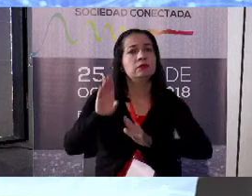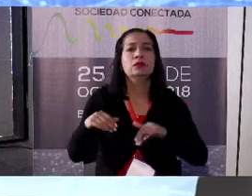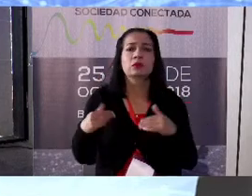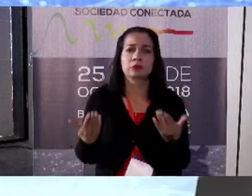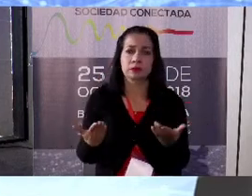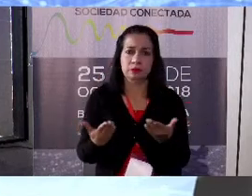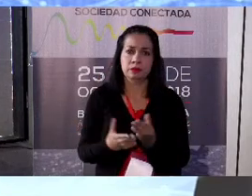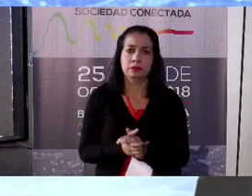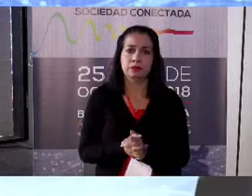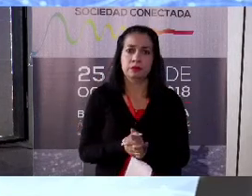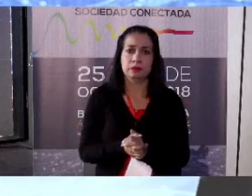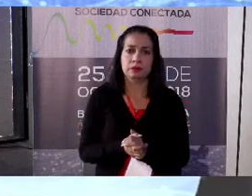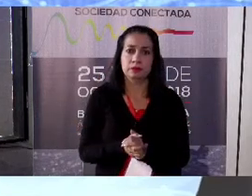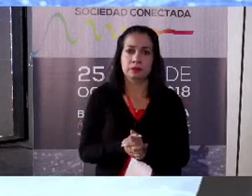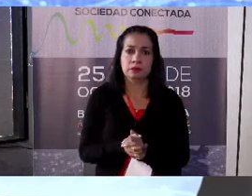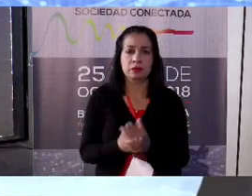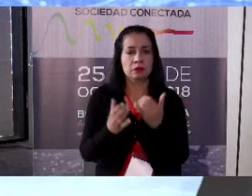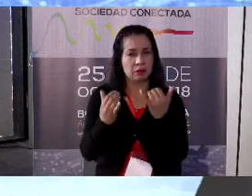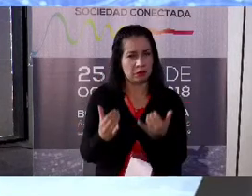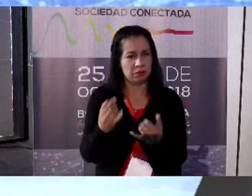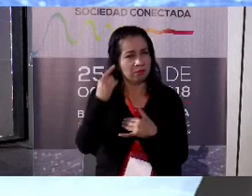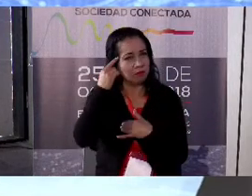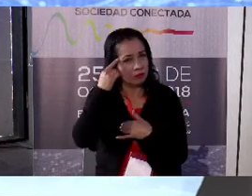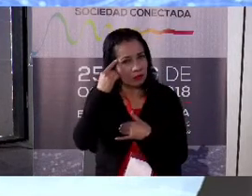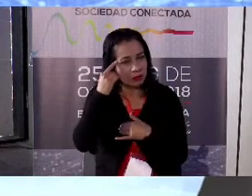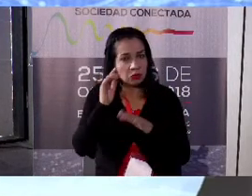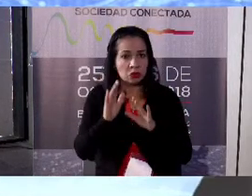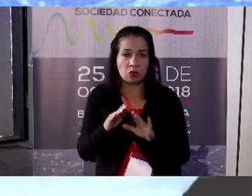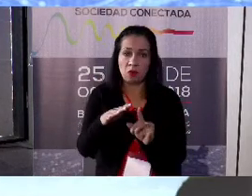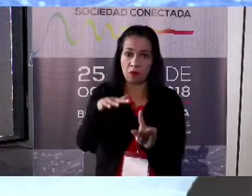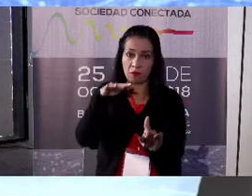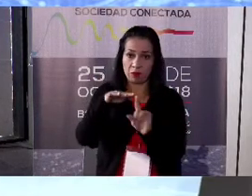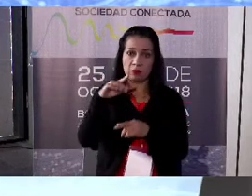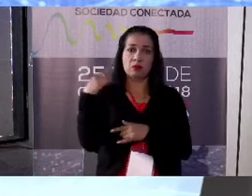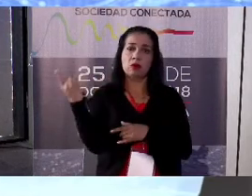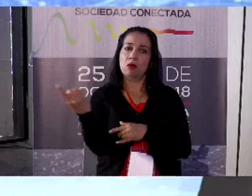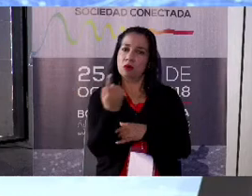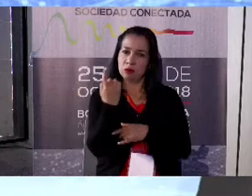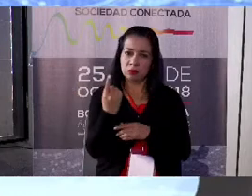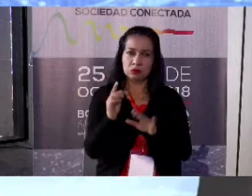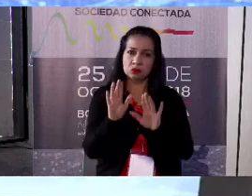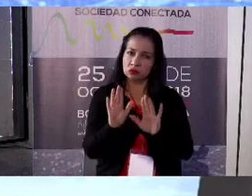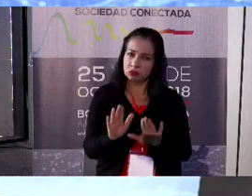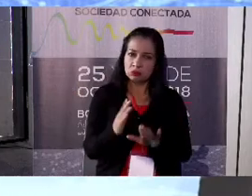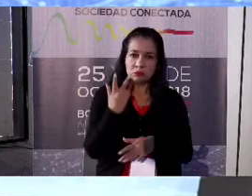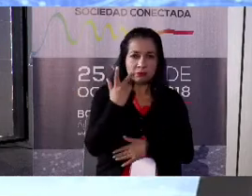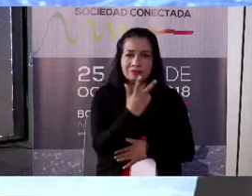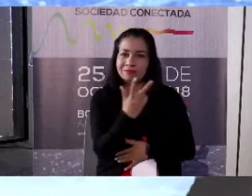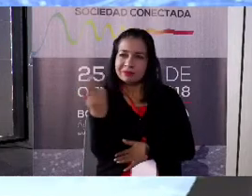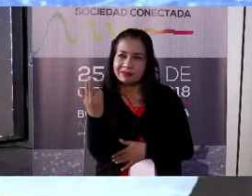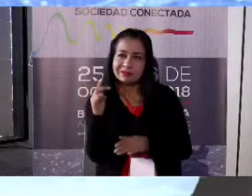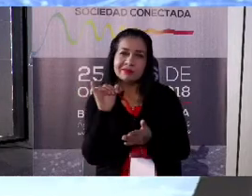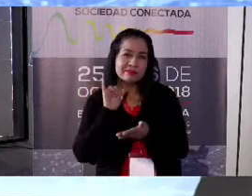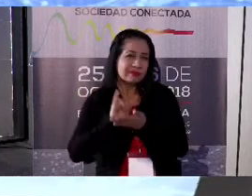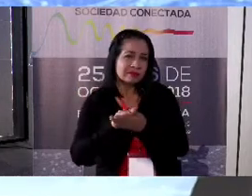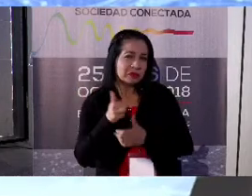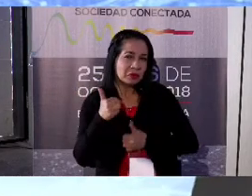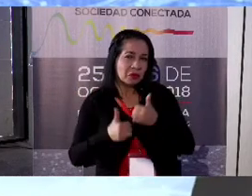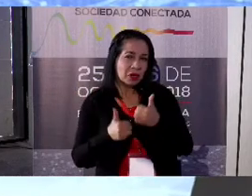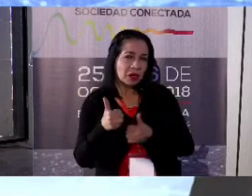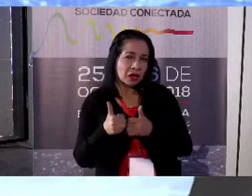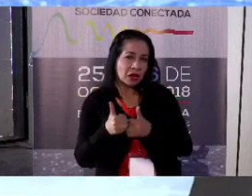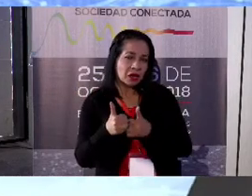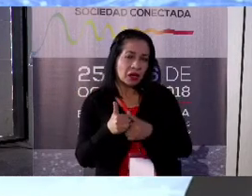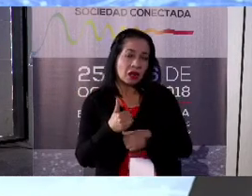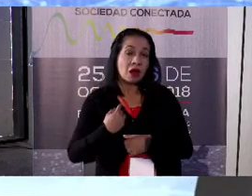así Qué es lo que está involucrado Cuál es el factor común que está en esto nosotros